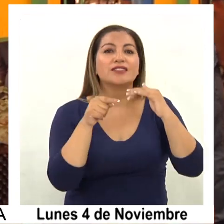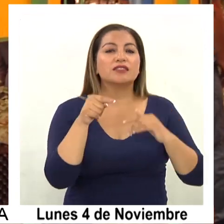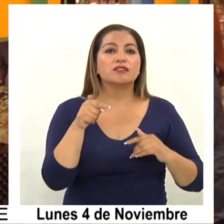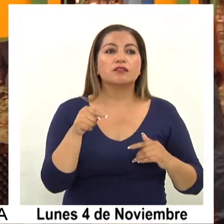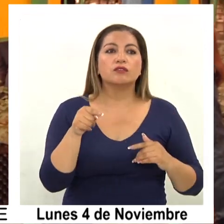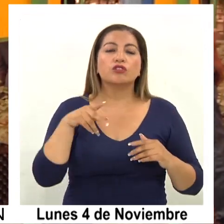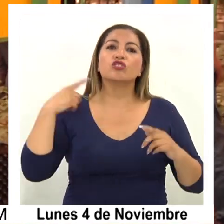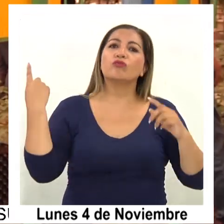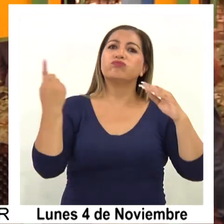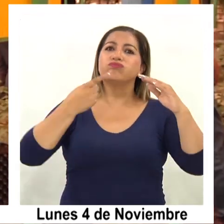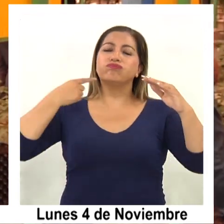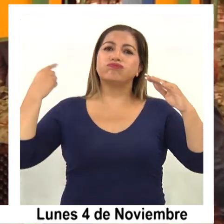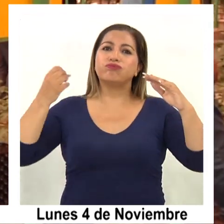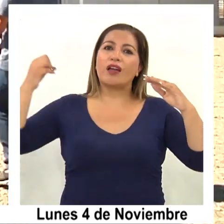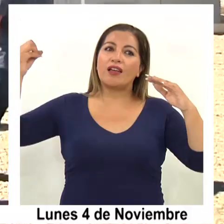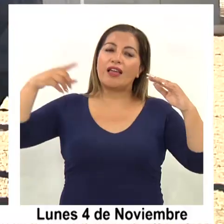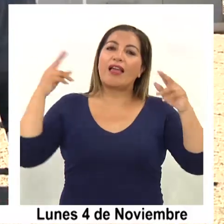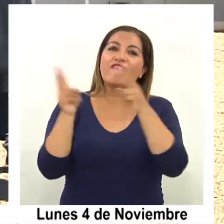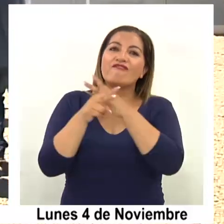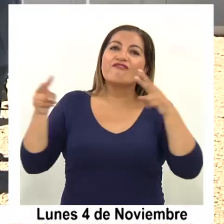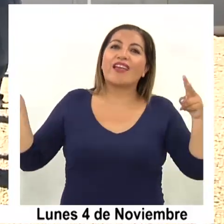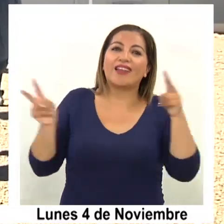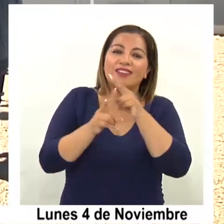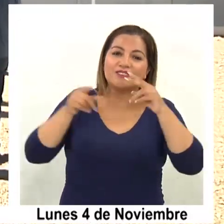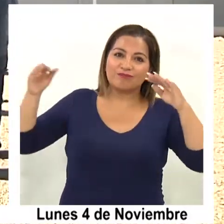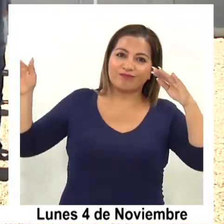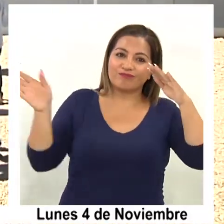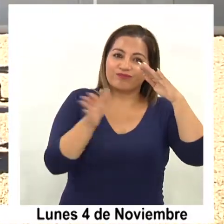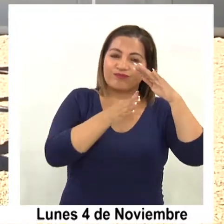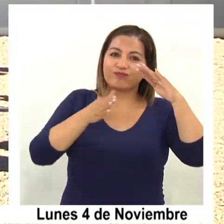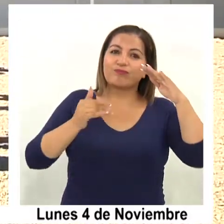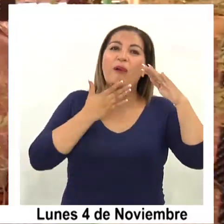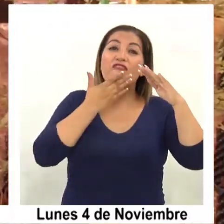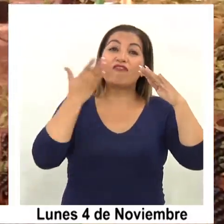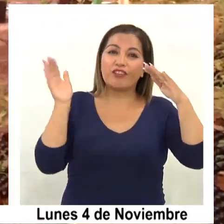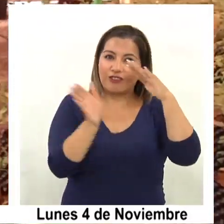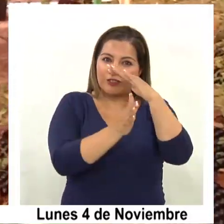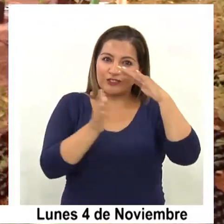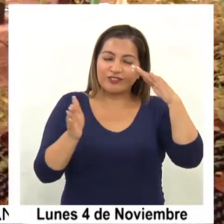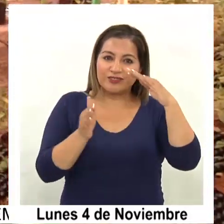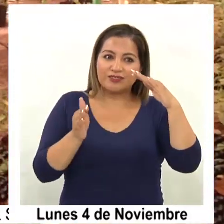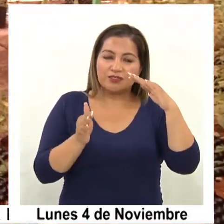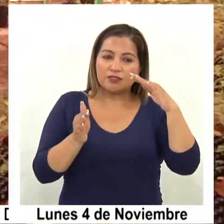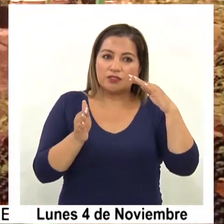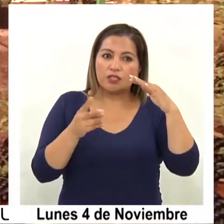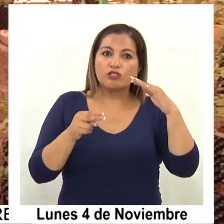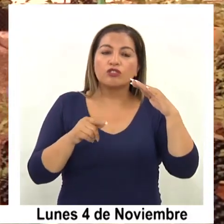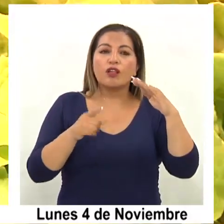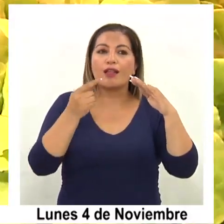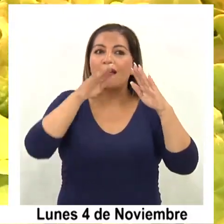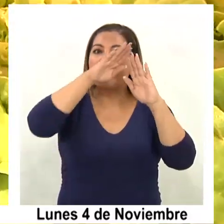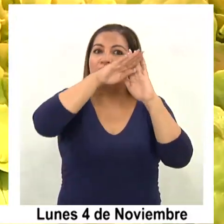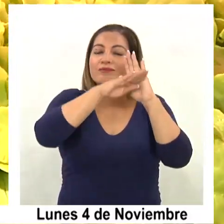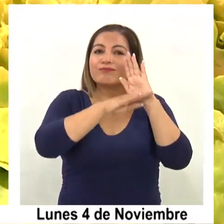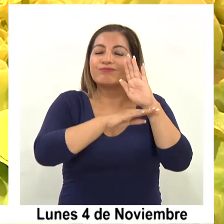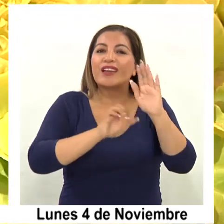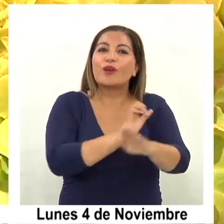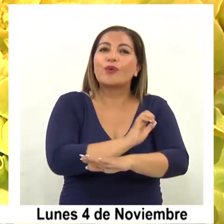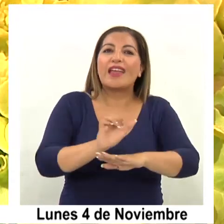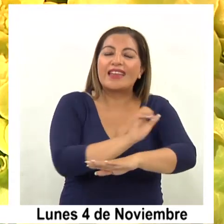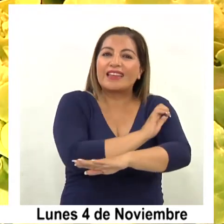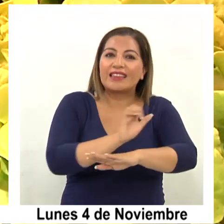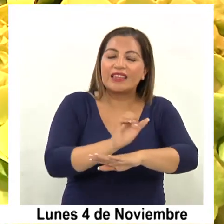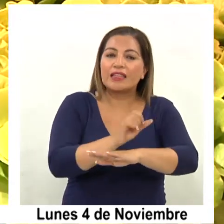embargo los ventilamos y producimos alguna circulación de aire que refigiera el invernadero y los permite bajar un ahorro de energía